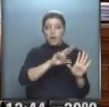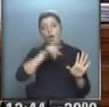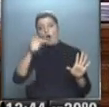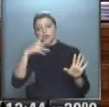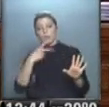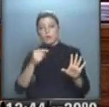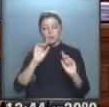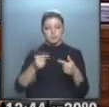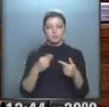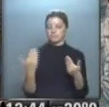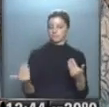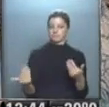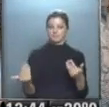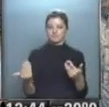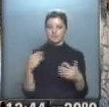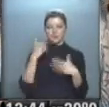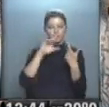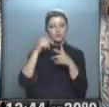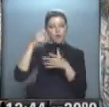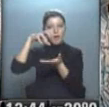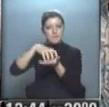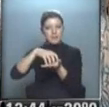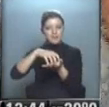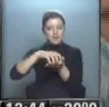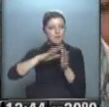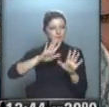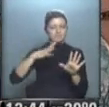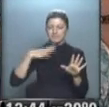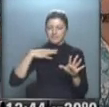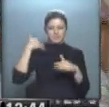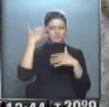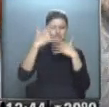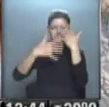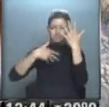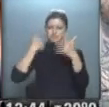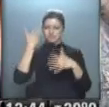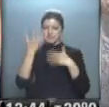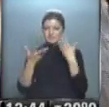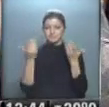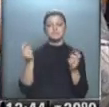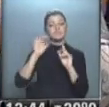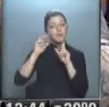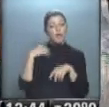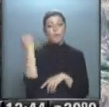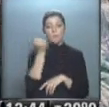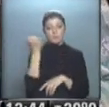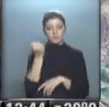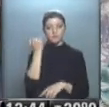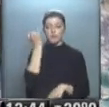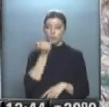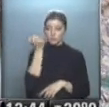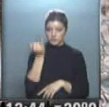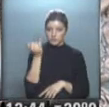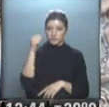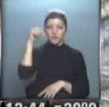través de fusión por absorción, por lo cual las empresas anteriores ni siquiera se liquidaban. En esto, además, hay que señalar, en medio de